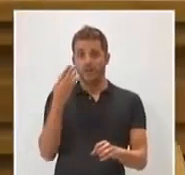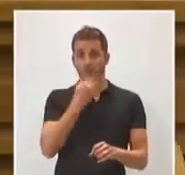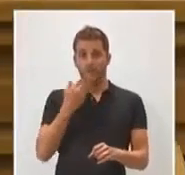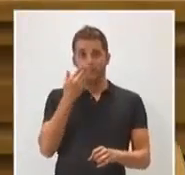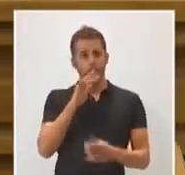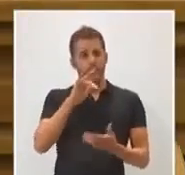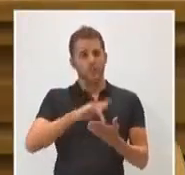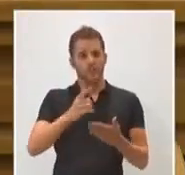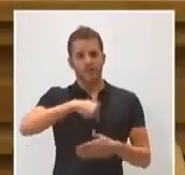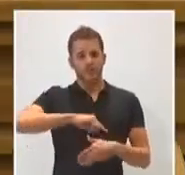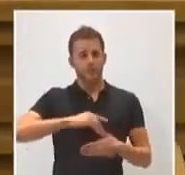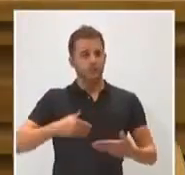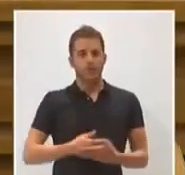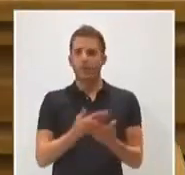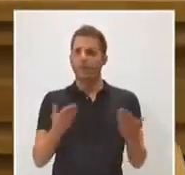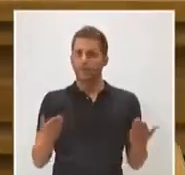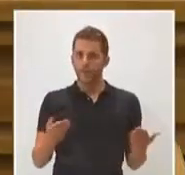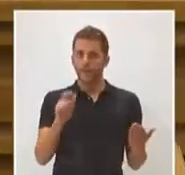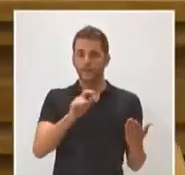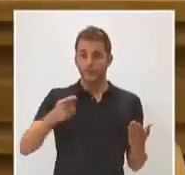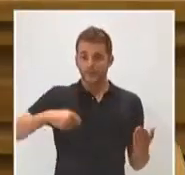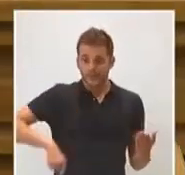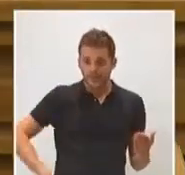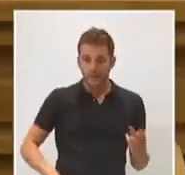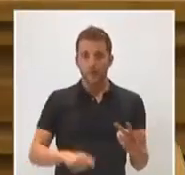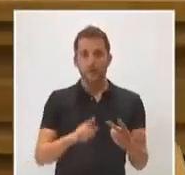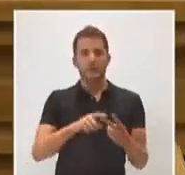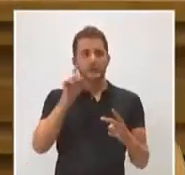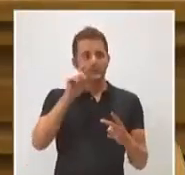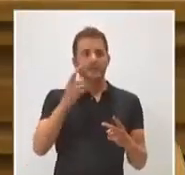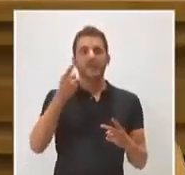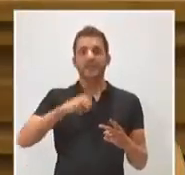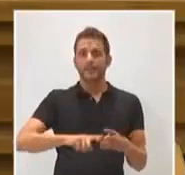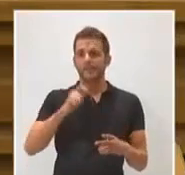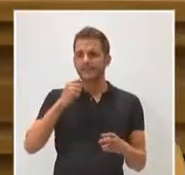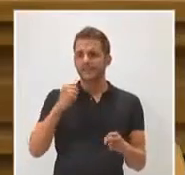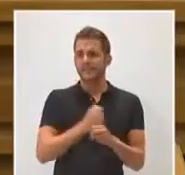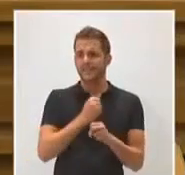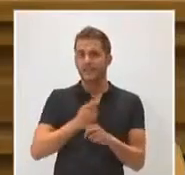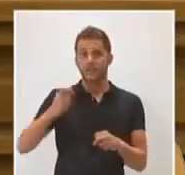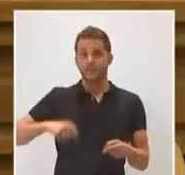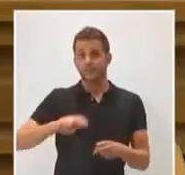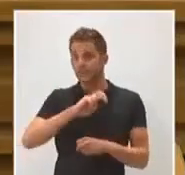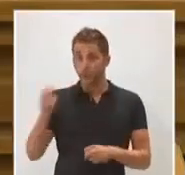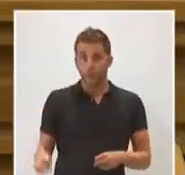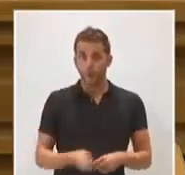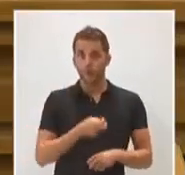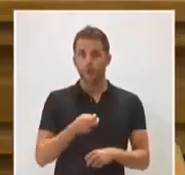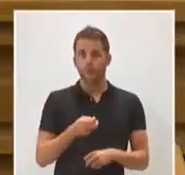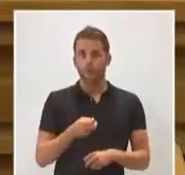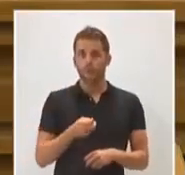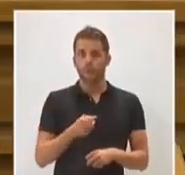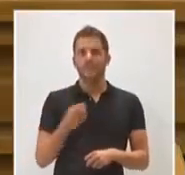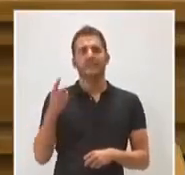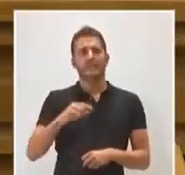magisterio en los docentes en los trabajadores que no son docentes que forman la inmensa plantilla la familia educativa también en la cooperación